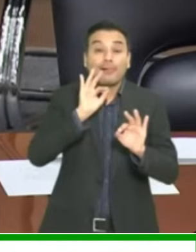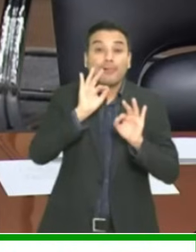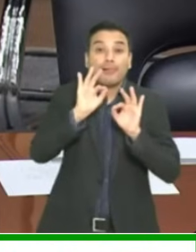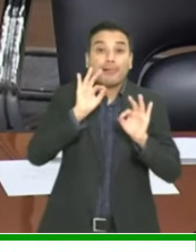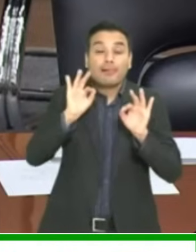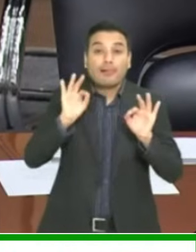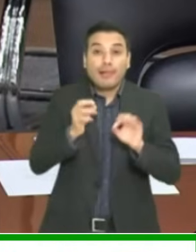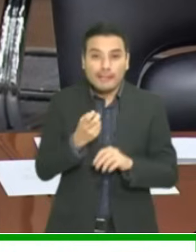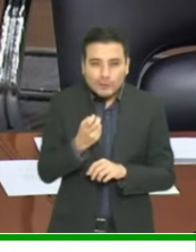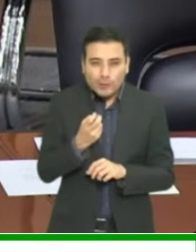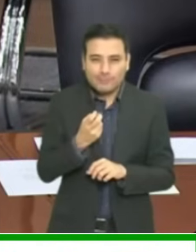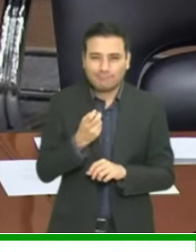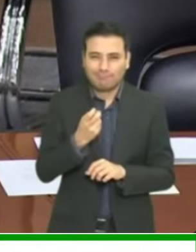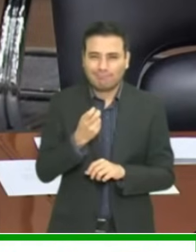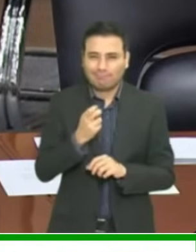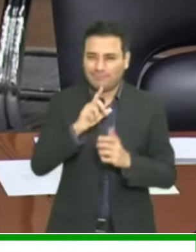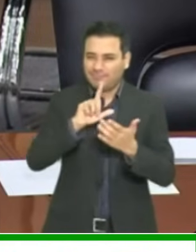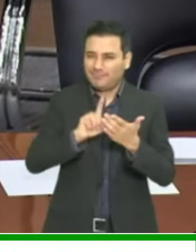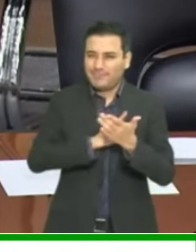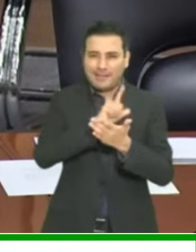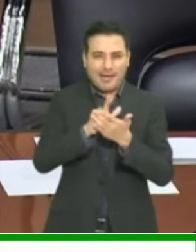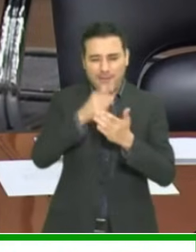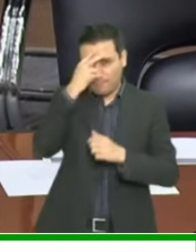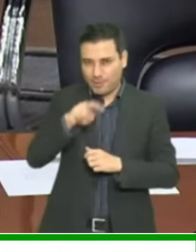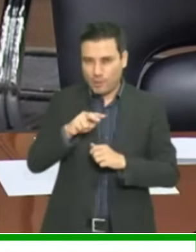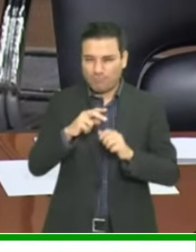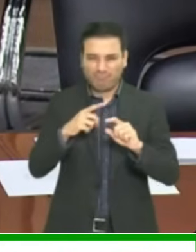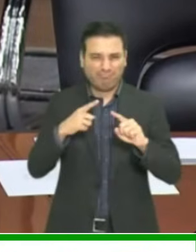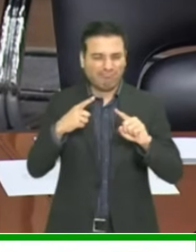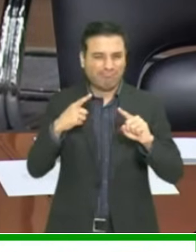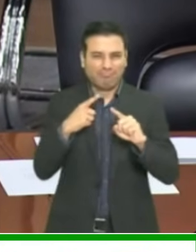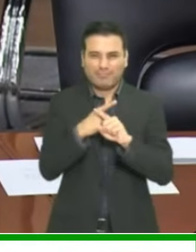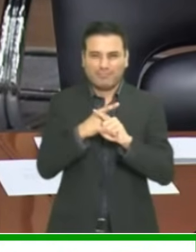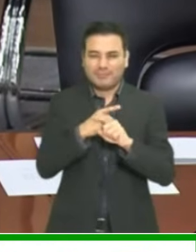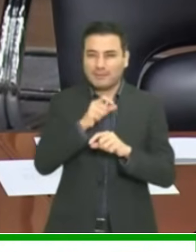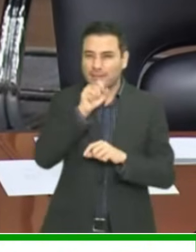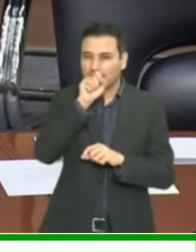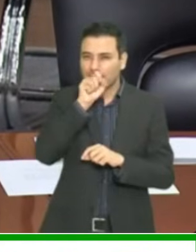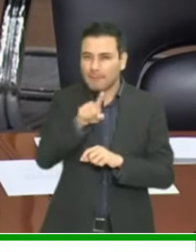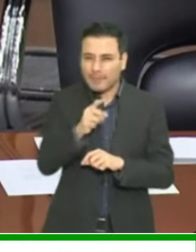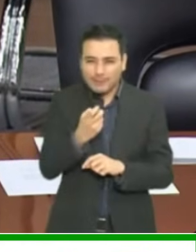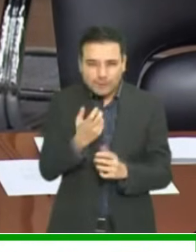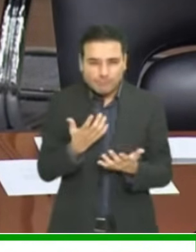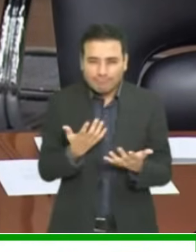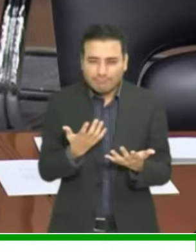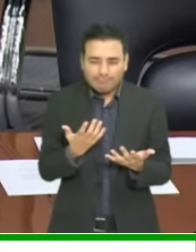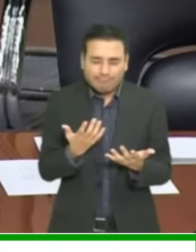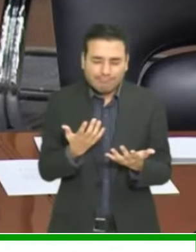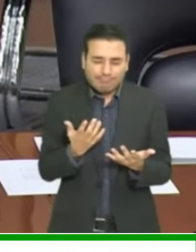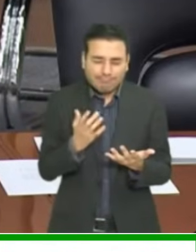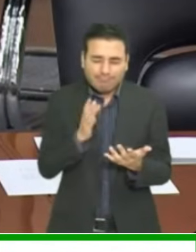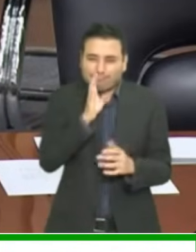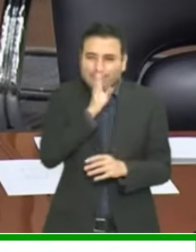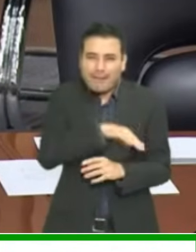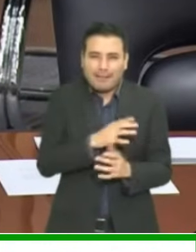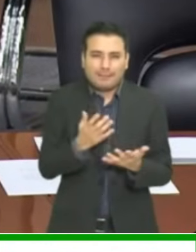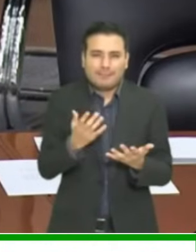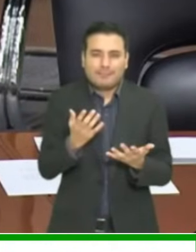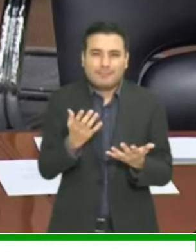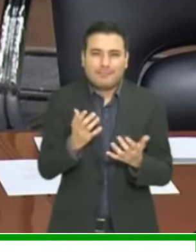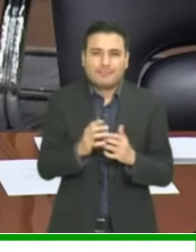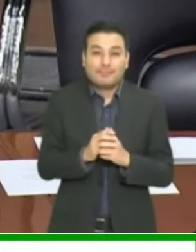no son parte del ordenamiento legal de nuestro país, sino simplemente no van a pasar. Ahora resulta que hay que aplicarle